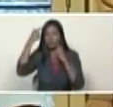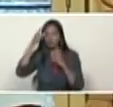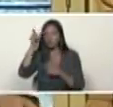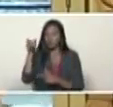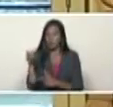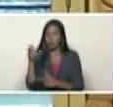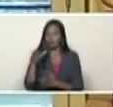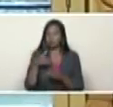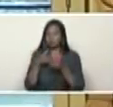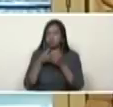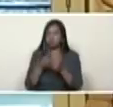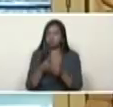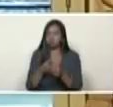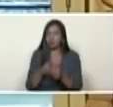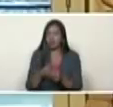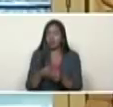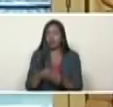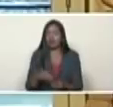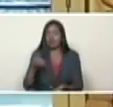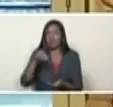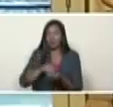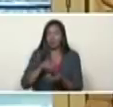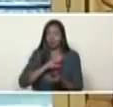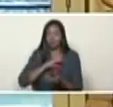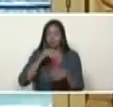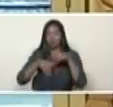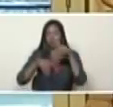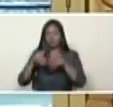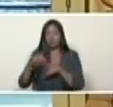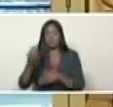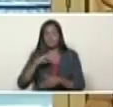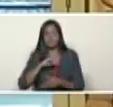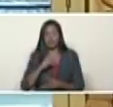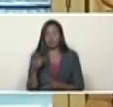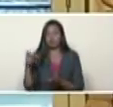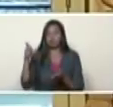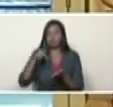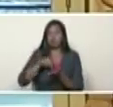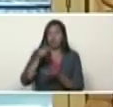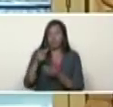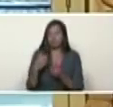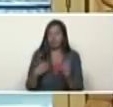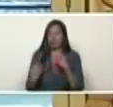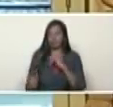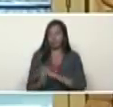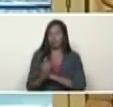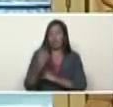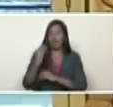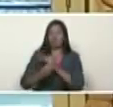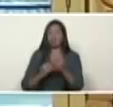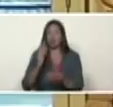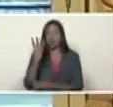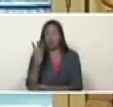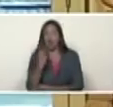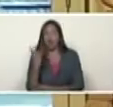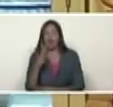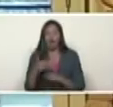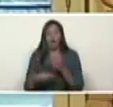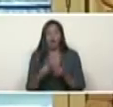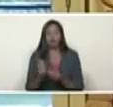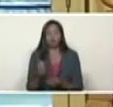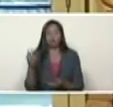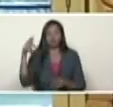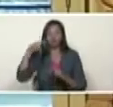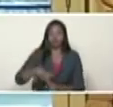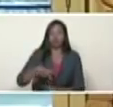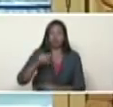que están en el poder por legitimidad del voto y no va a venir un intrigante, un traidor con cuatro intrigas a pretender